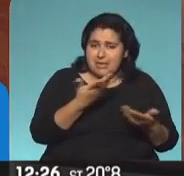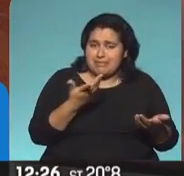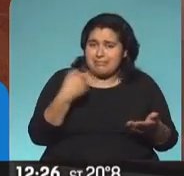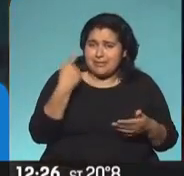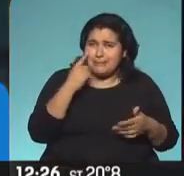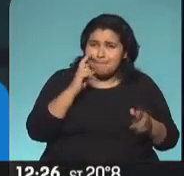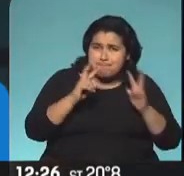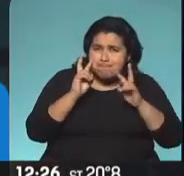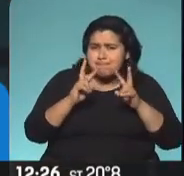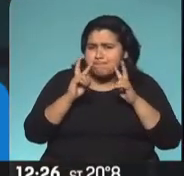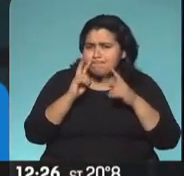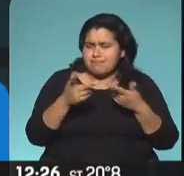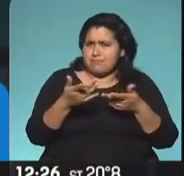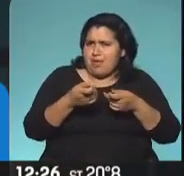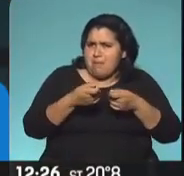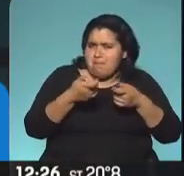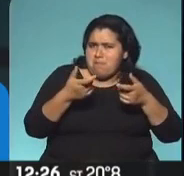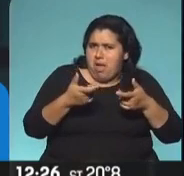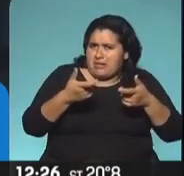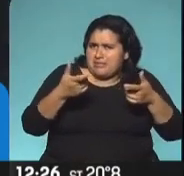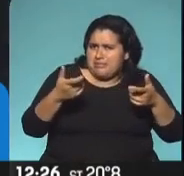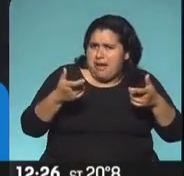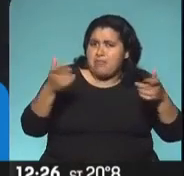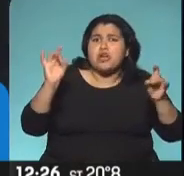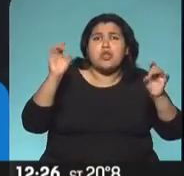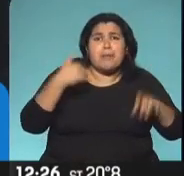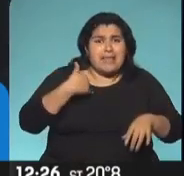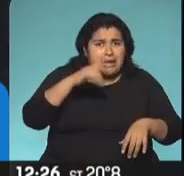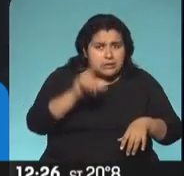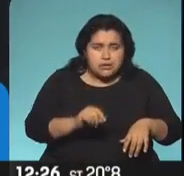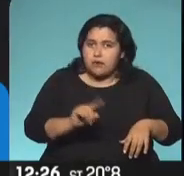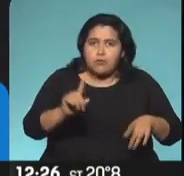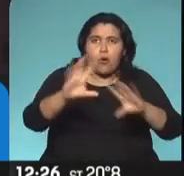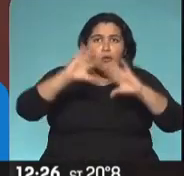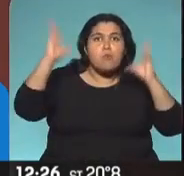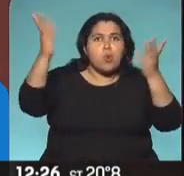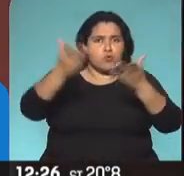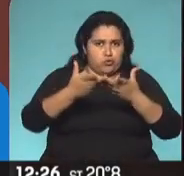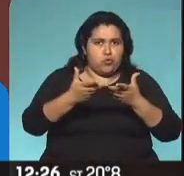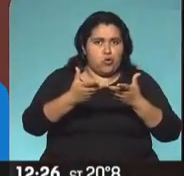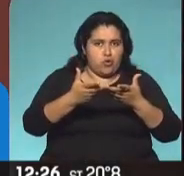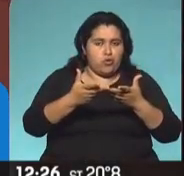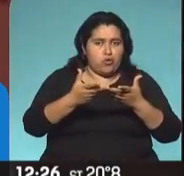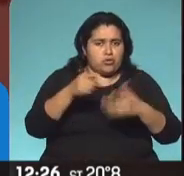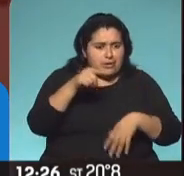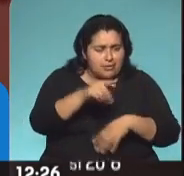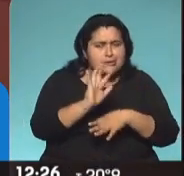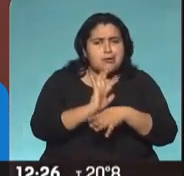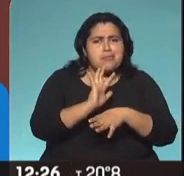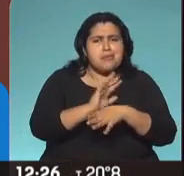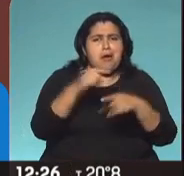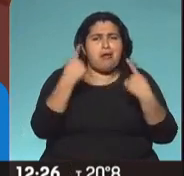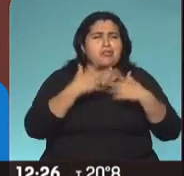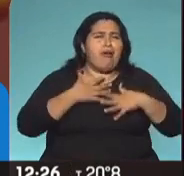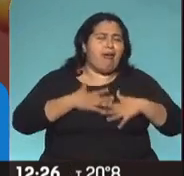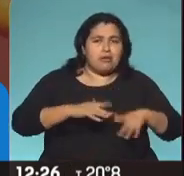nos está mostrando un crecimiento no solamente en argentina en todo el mundo pero esto no nos tiene que hacer tranquilizar al